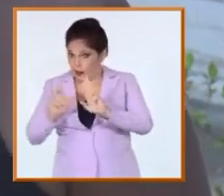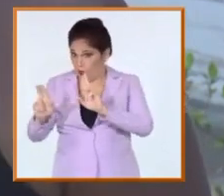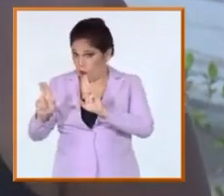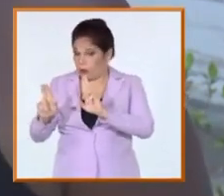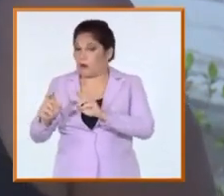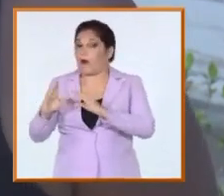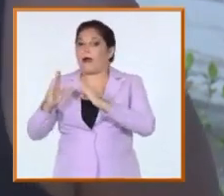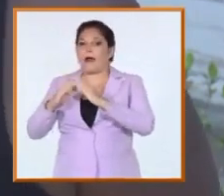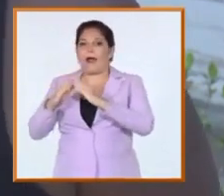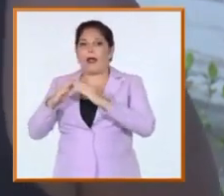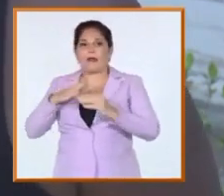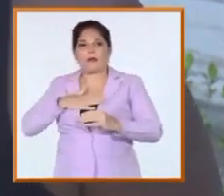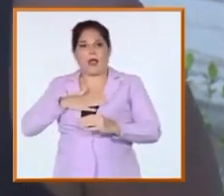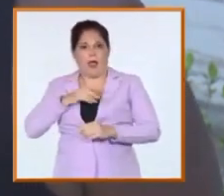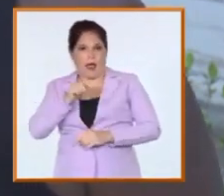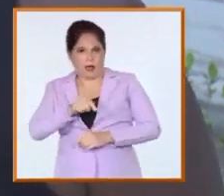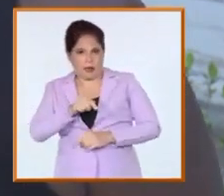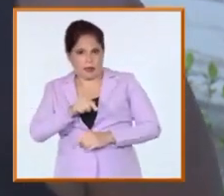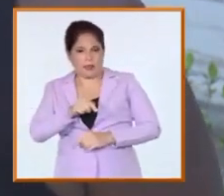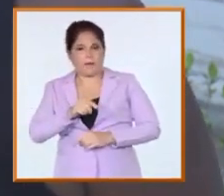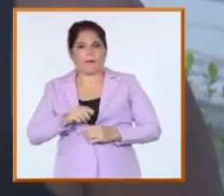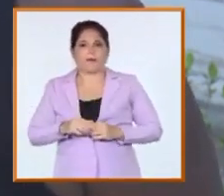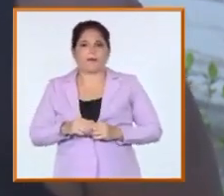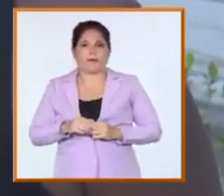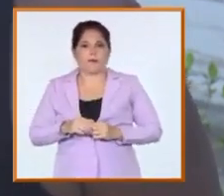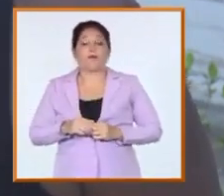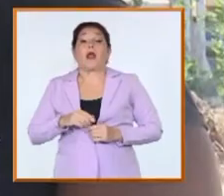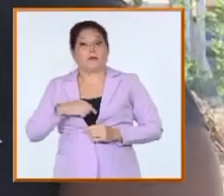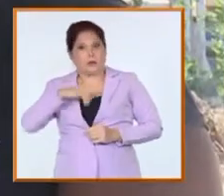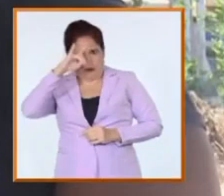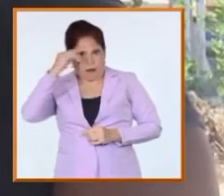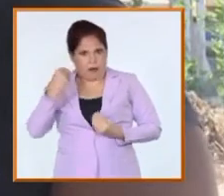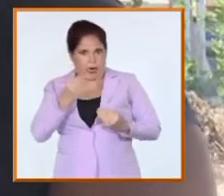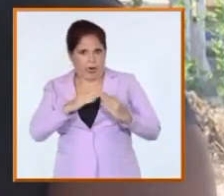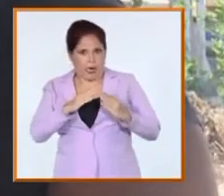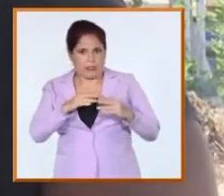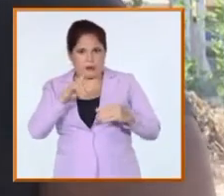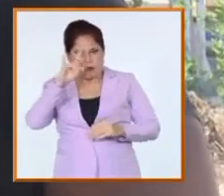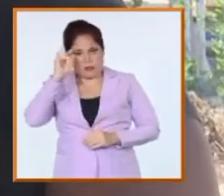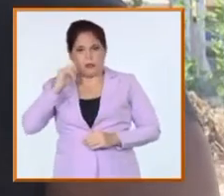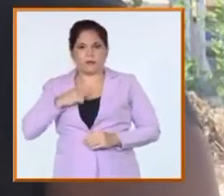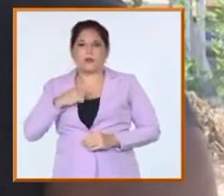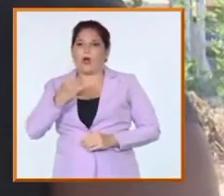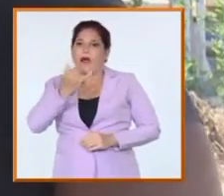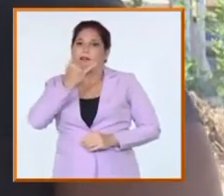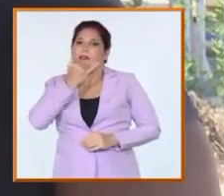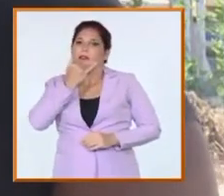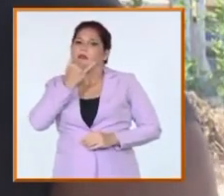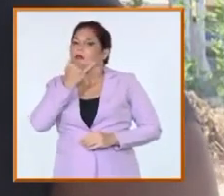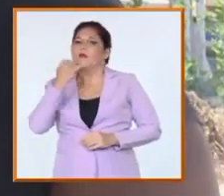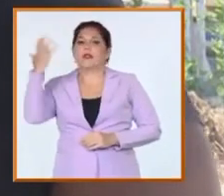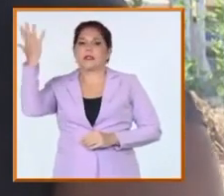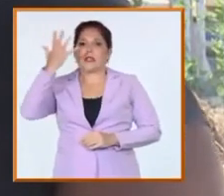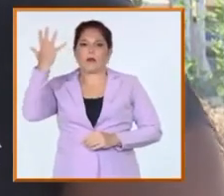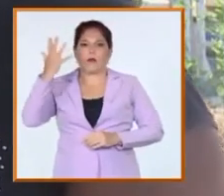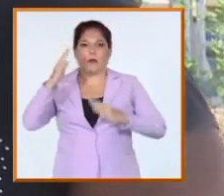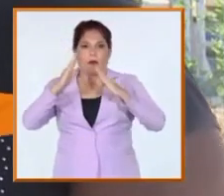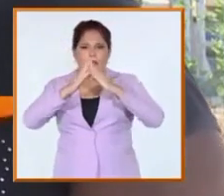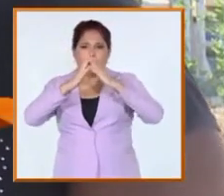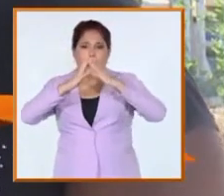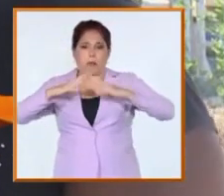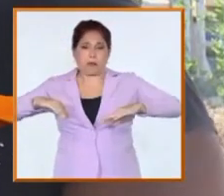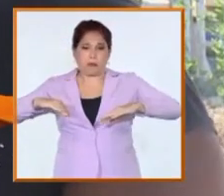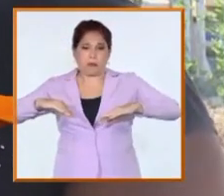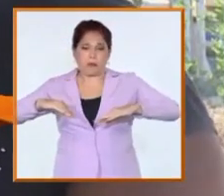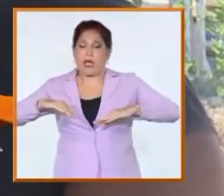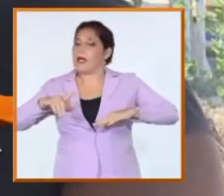con una casa de aquí del 12 de kilómetro 12 y yo le dije que sí estoy afectada por el ciclón derrumbe total y entonces